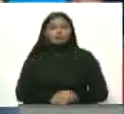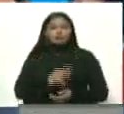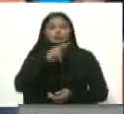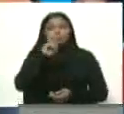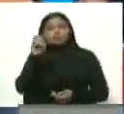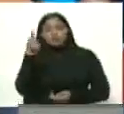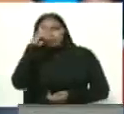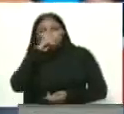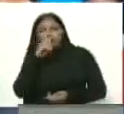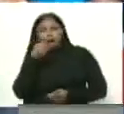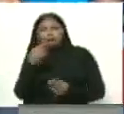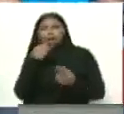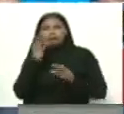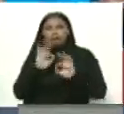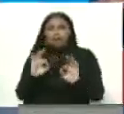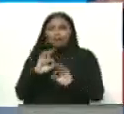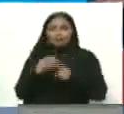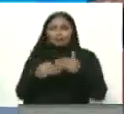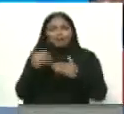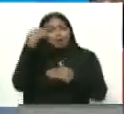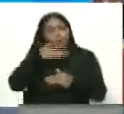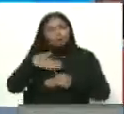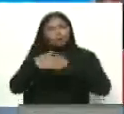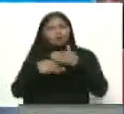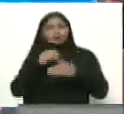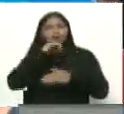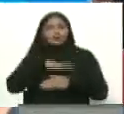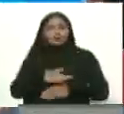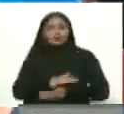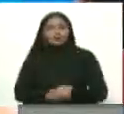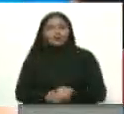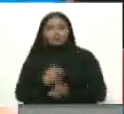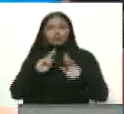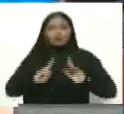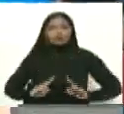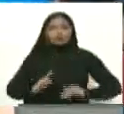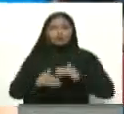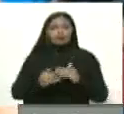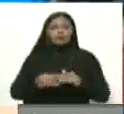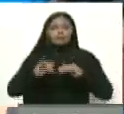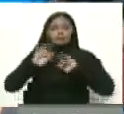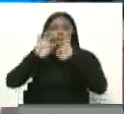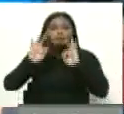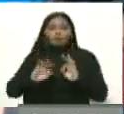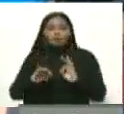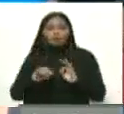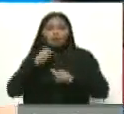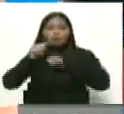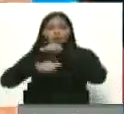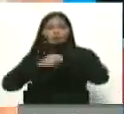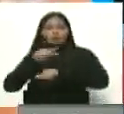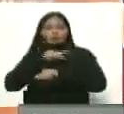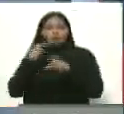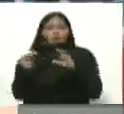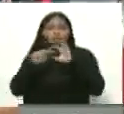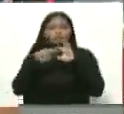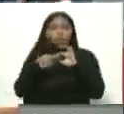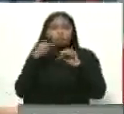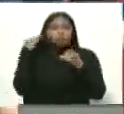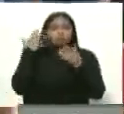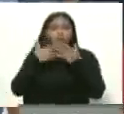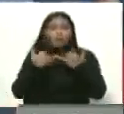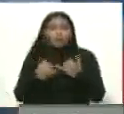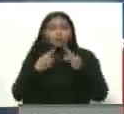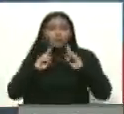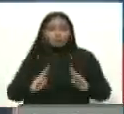no, eso es nada. Para un pueblo, para la historia de la humanidad, para la historia, para los siglos que constituyen el devenir de